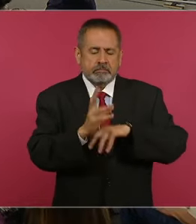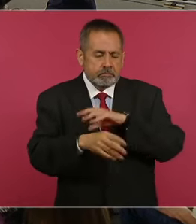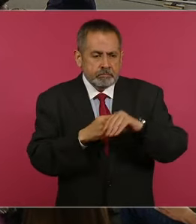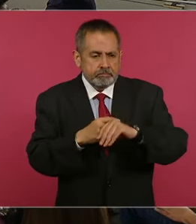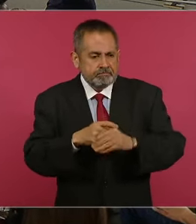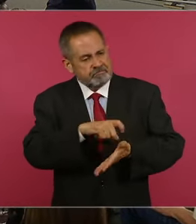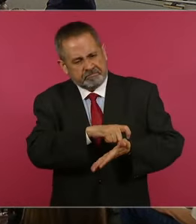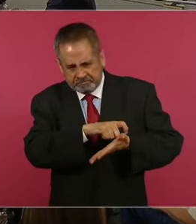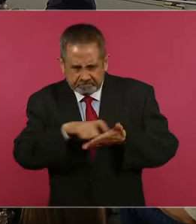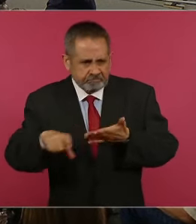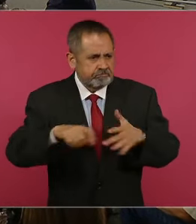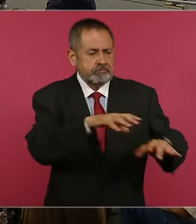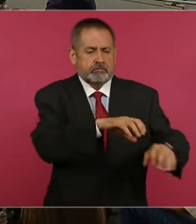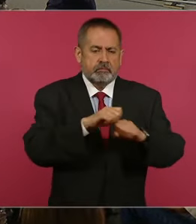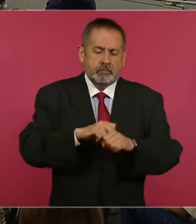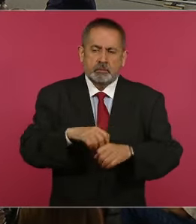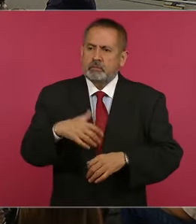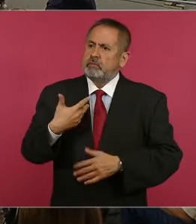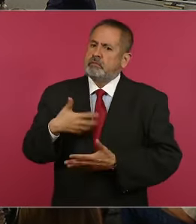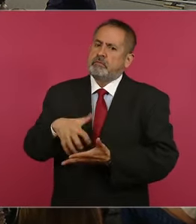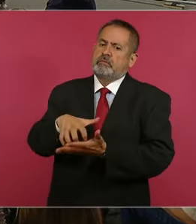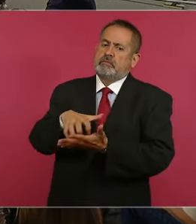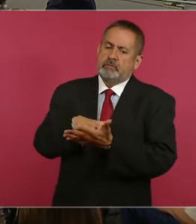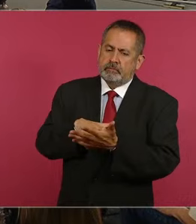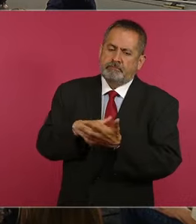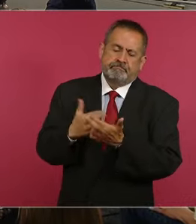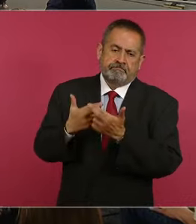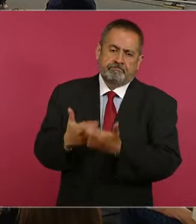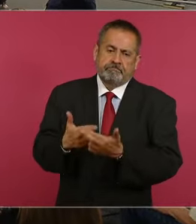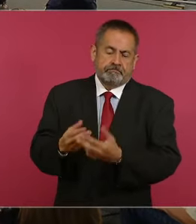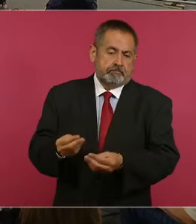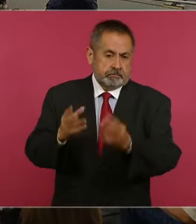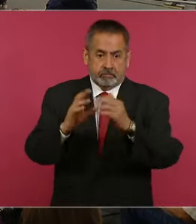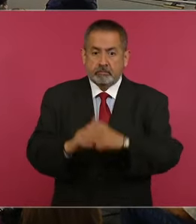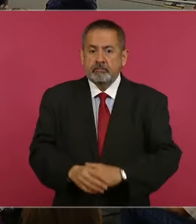cuánto nos vamos a ahorrar.